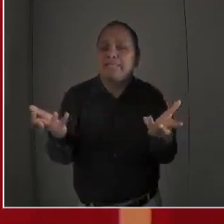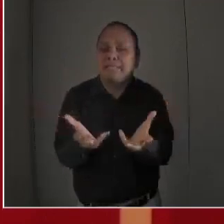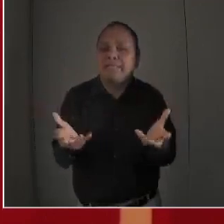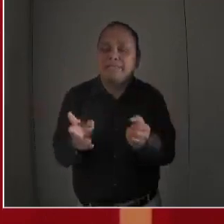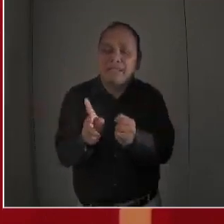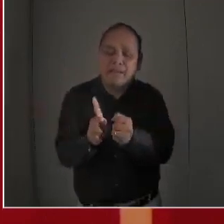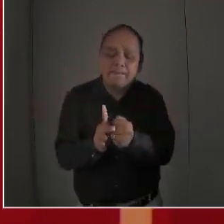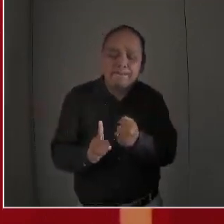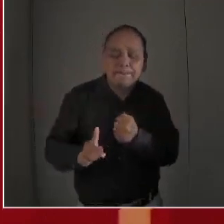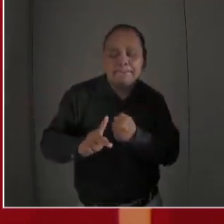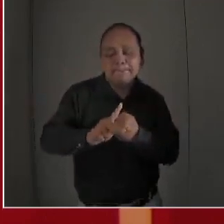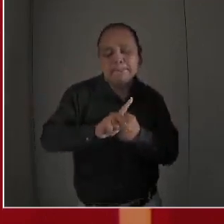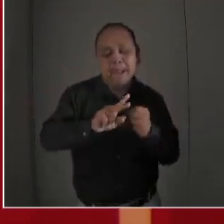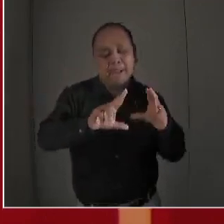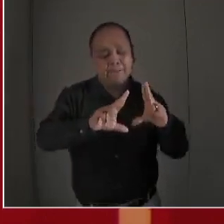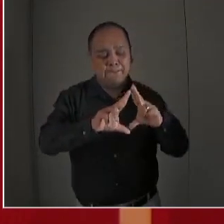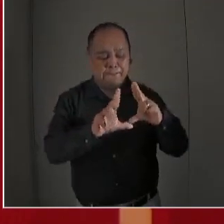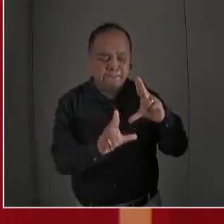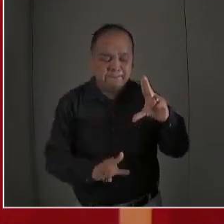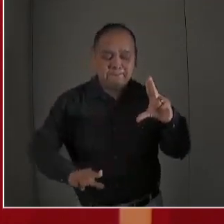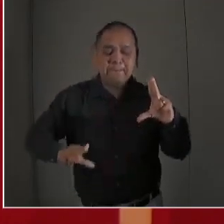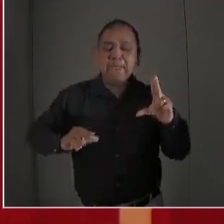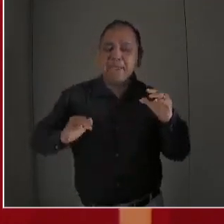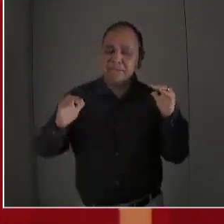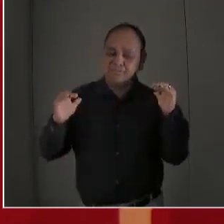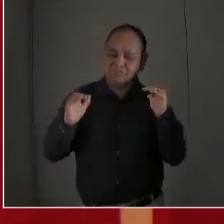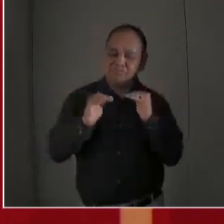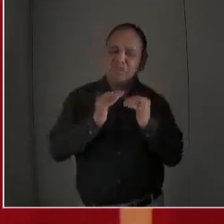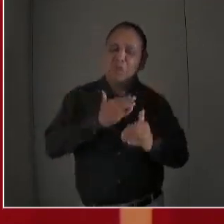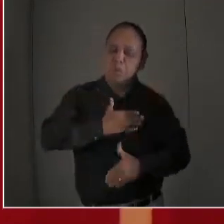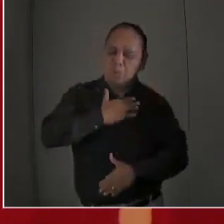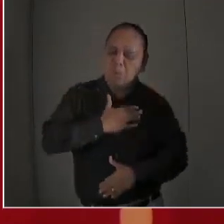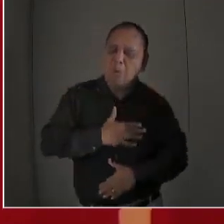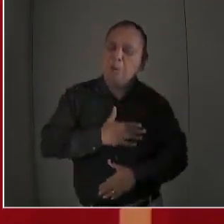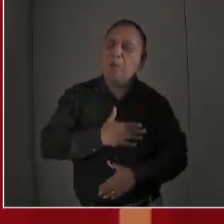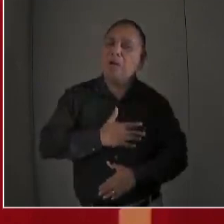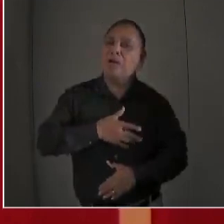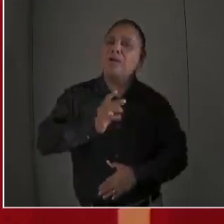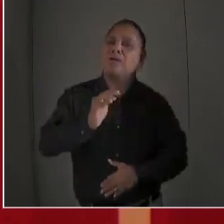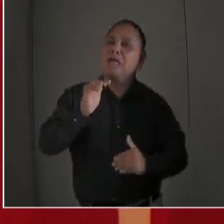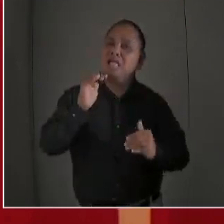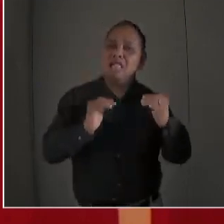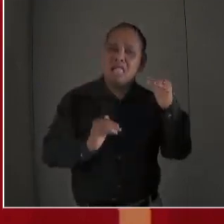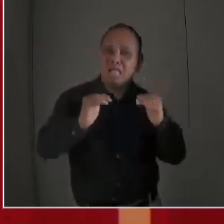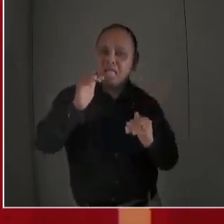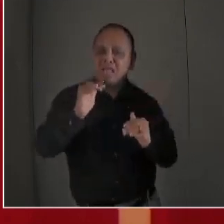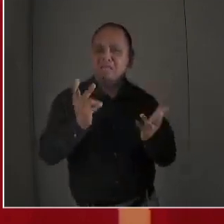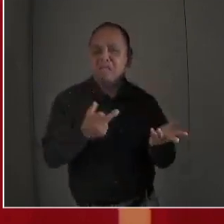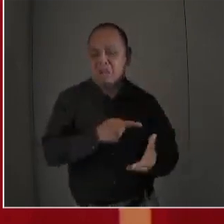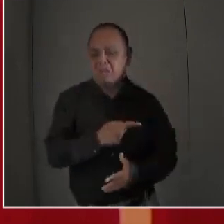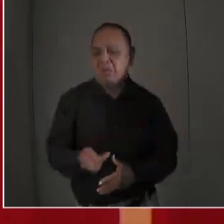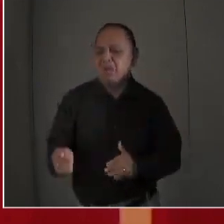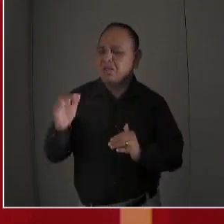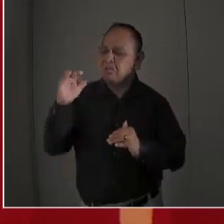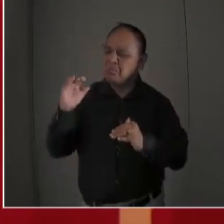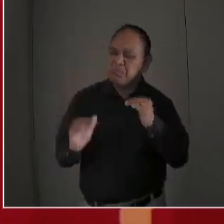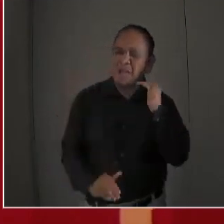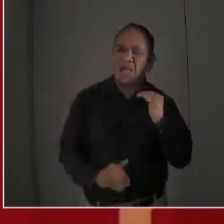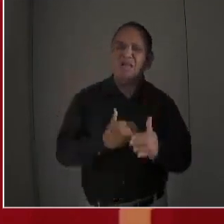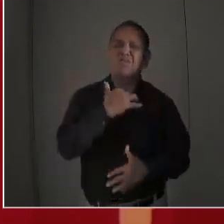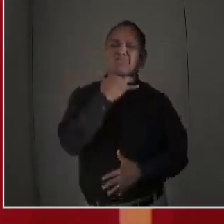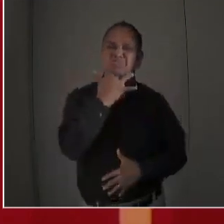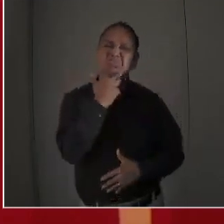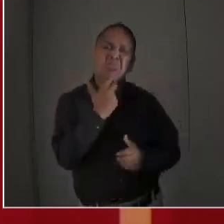país un país más justo, más igualitario, con menos desigualdad, con menos pobreza, sin corrupción,